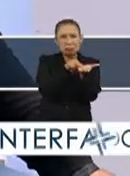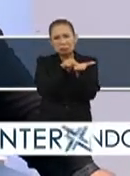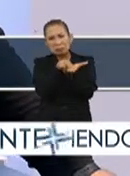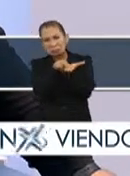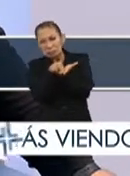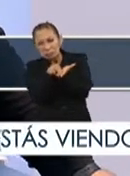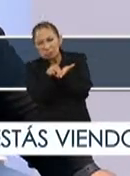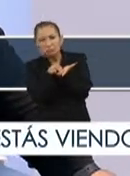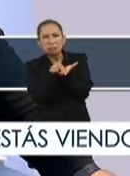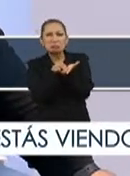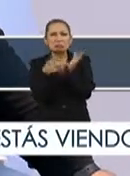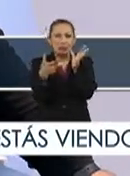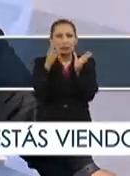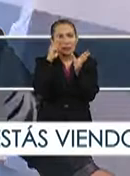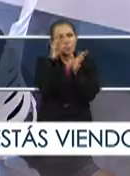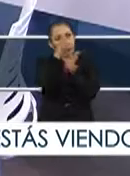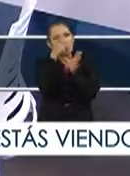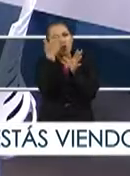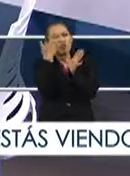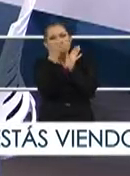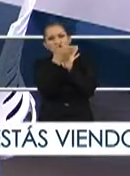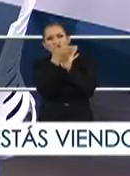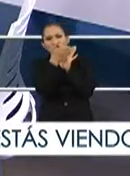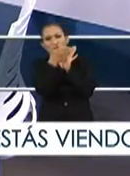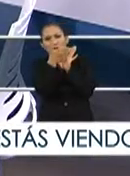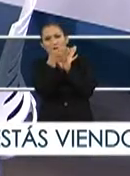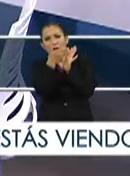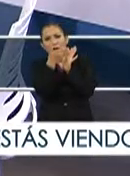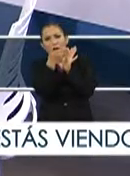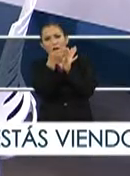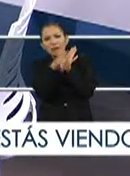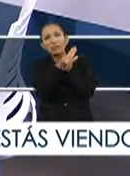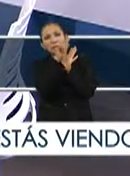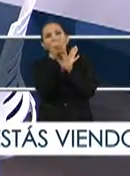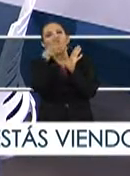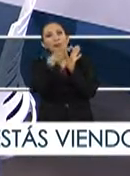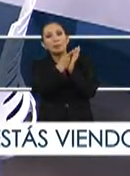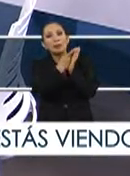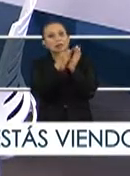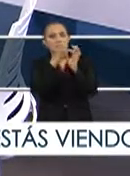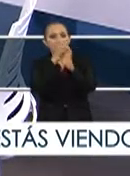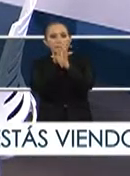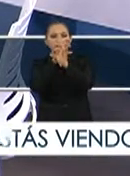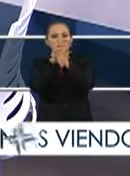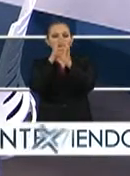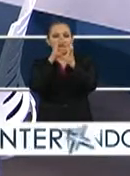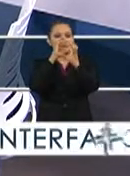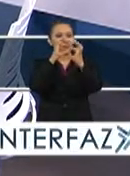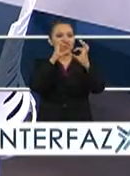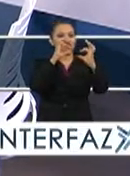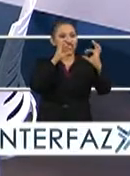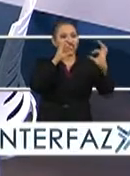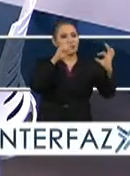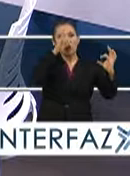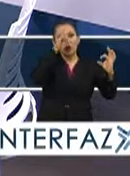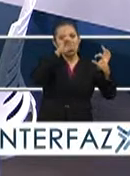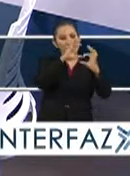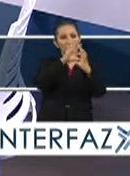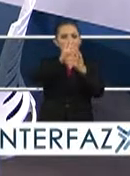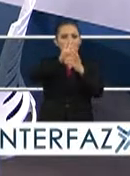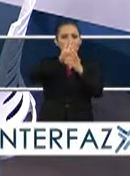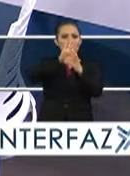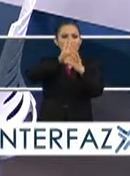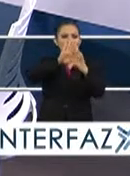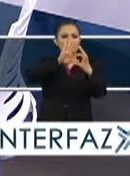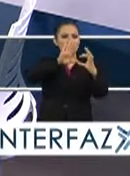negruzco, y así se va a ver por un tiempo, y luego ya se va a salir la luna, lo vamos a ver más adelante, y en ese